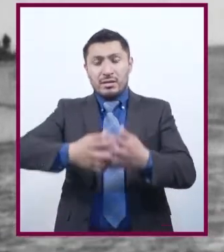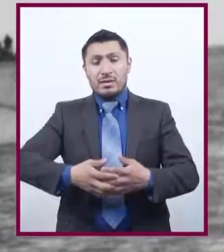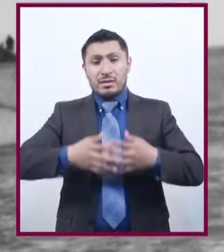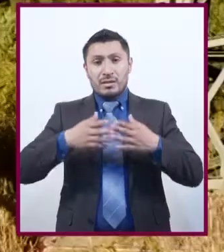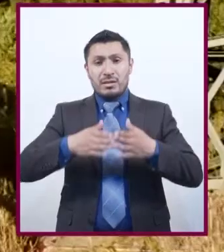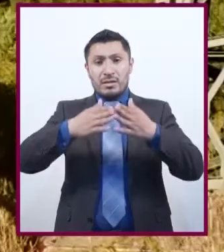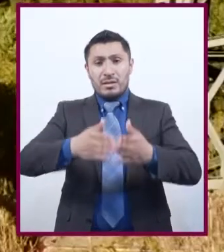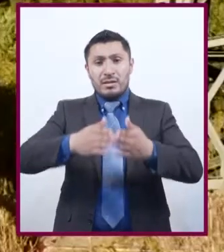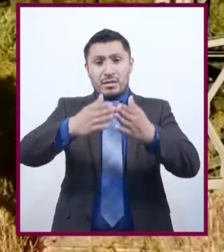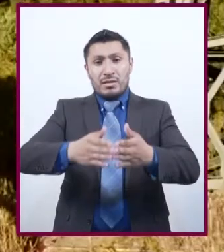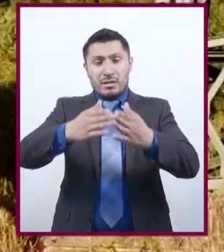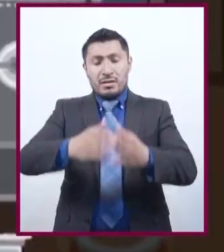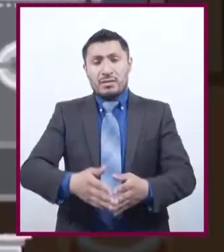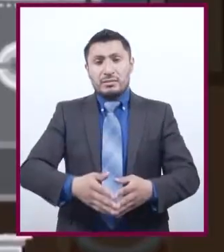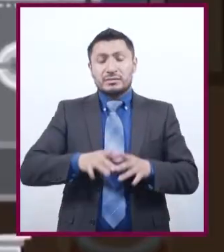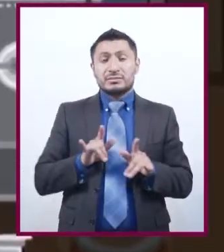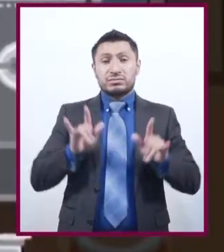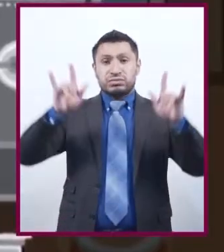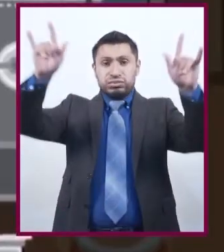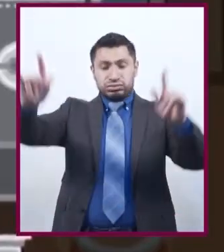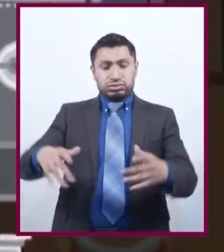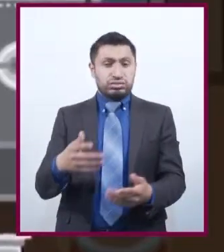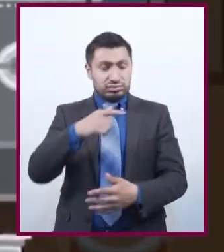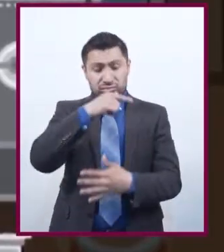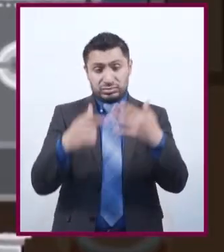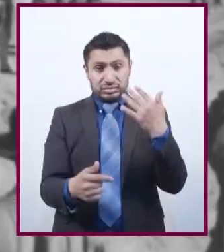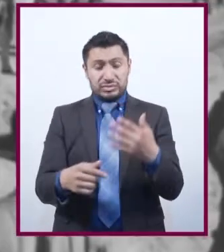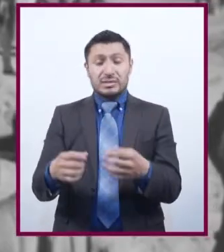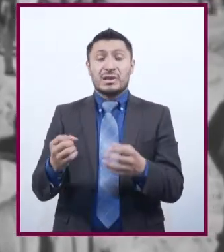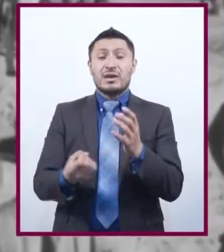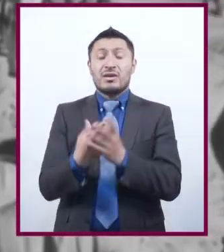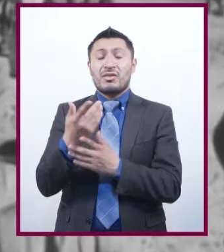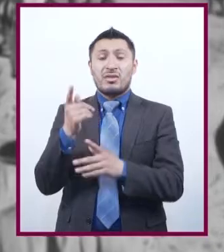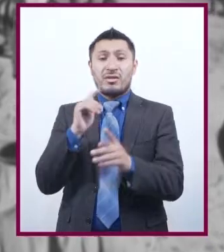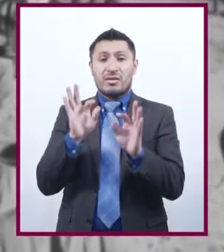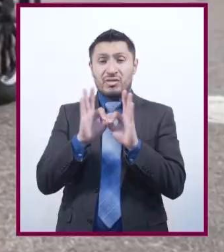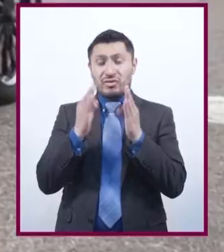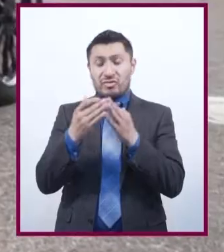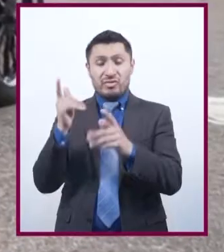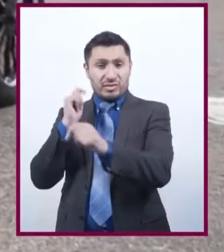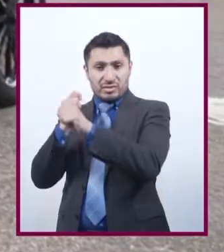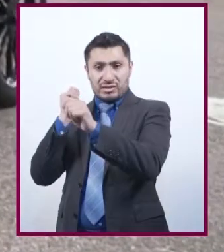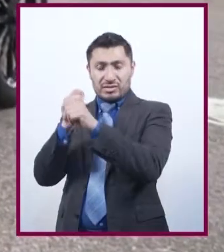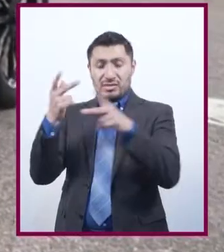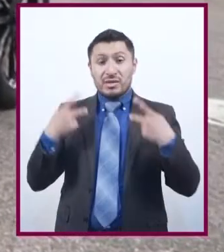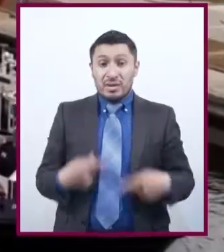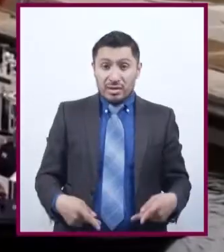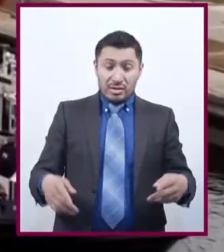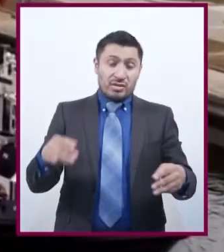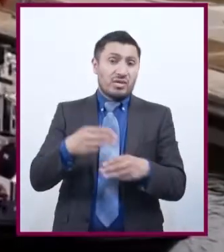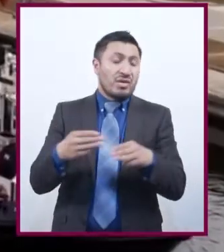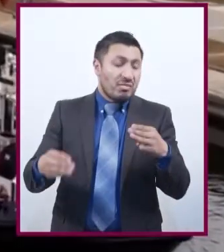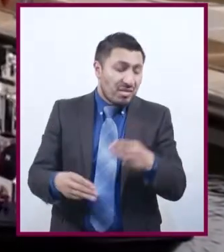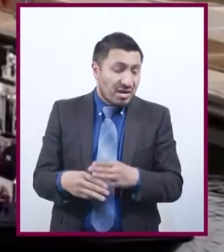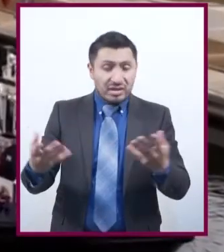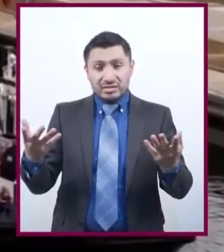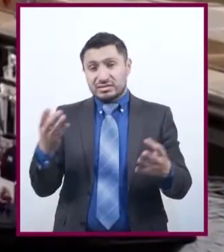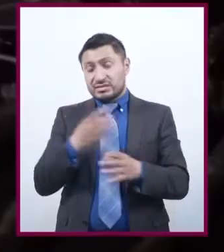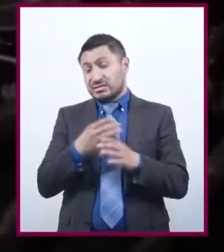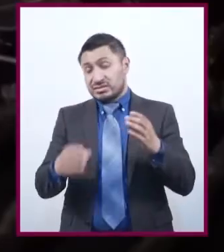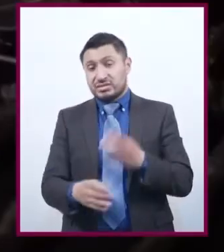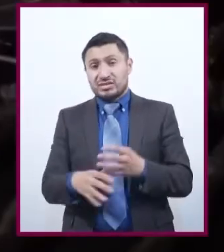la industria naval ferroviaria y de la construcción surgieron modernos medios de transporte de personas y de mercancías